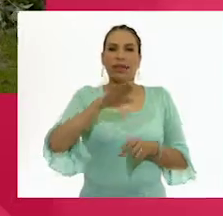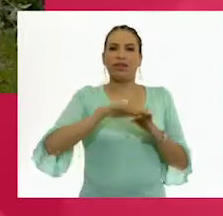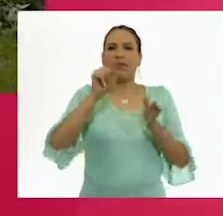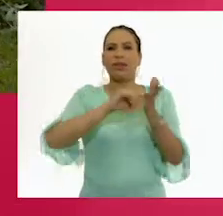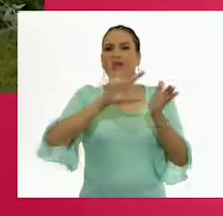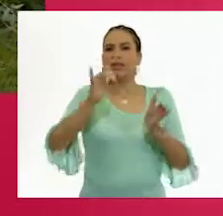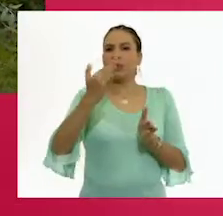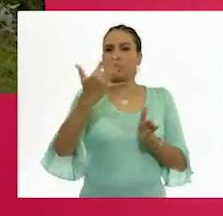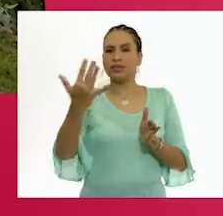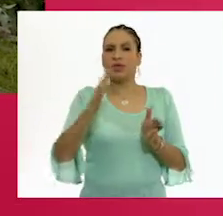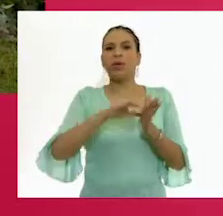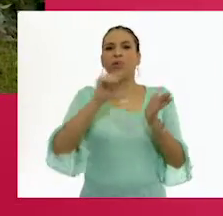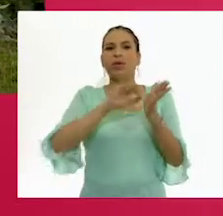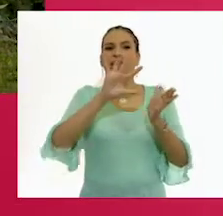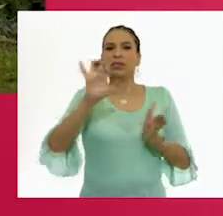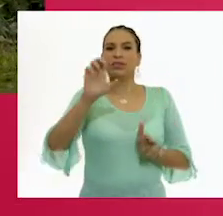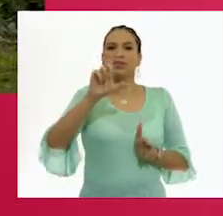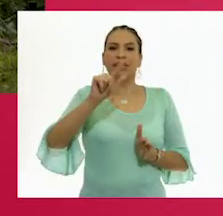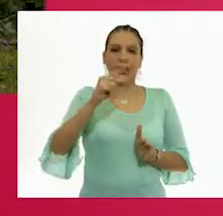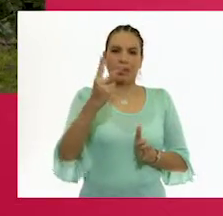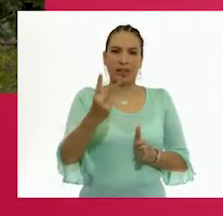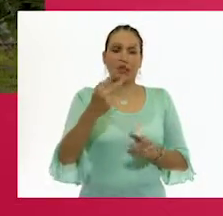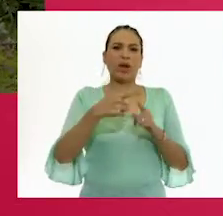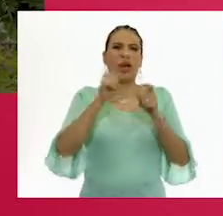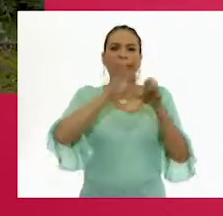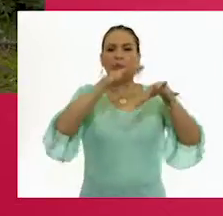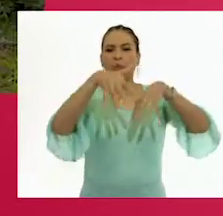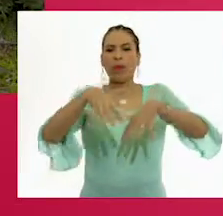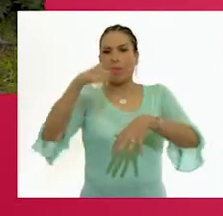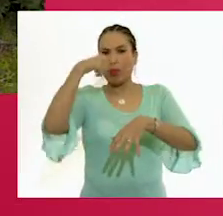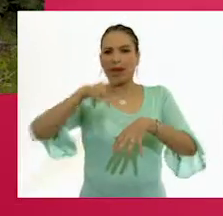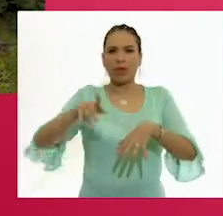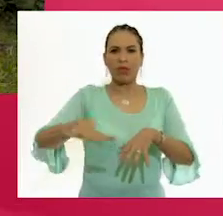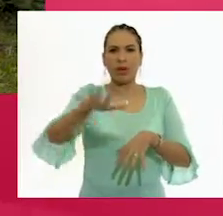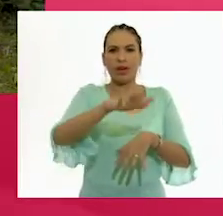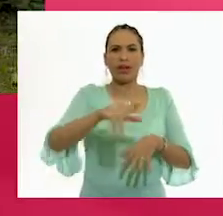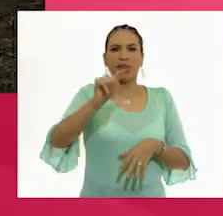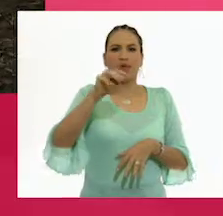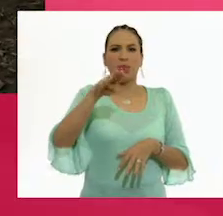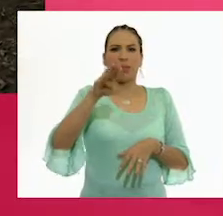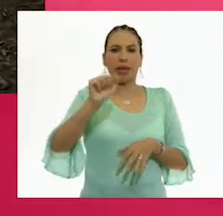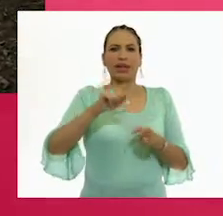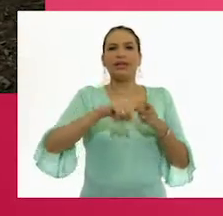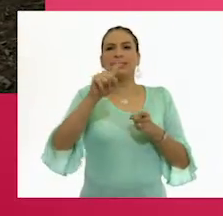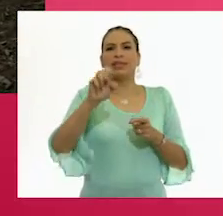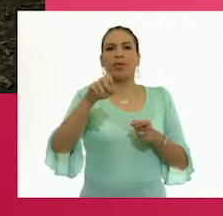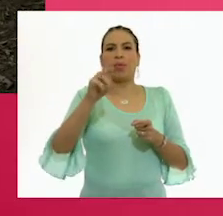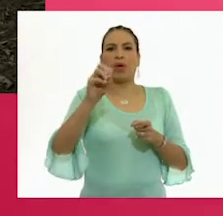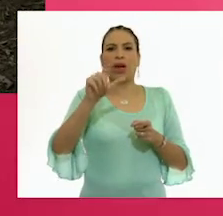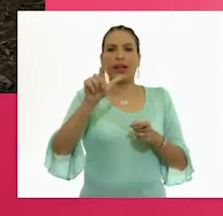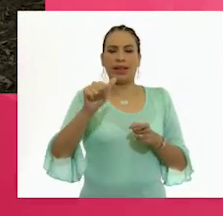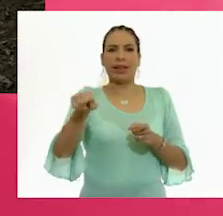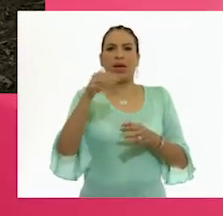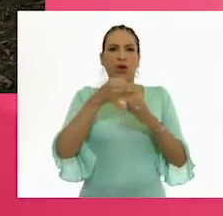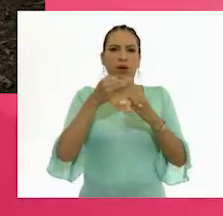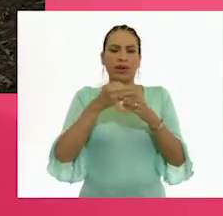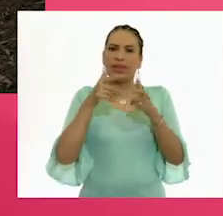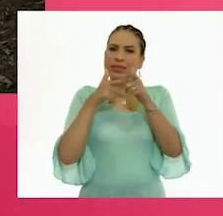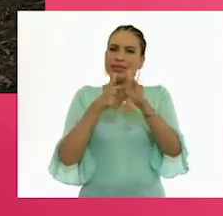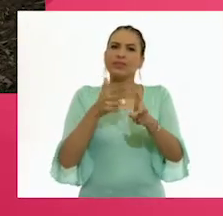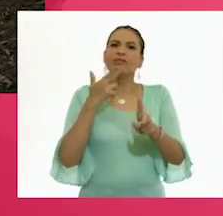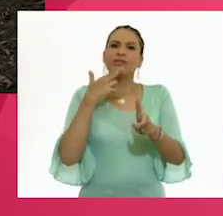y 1572. Surtía de agua a los pueblos de Otumba y Zempoala. Actualmente solamente perdura